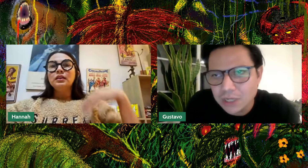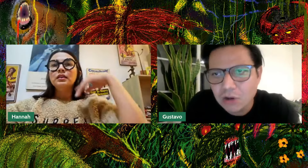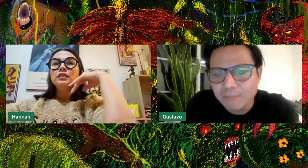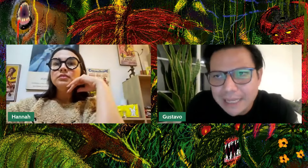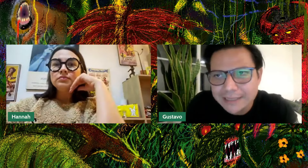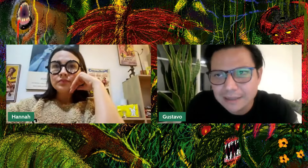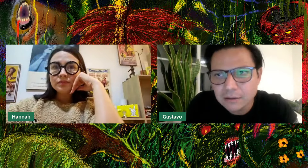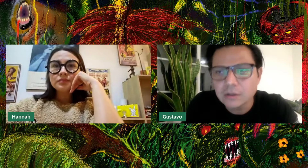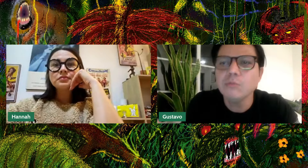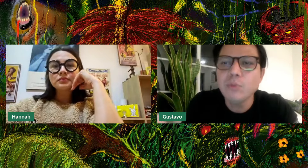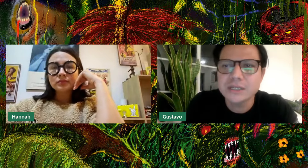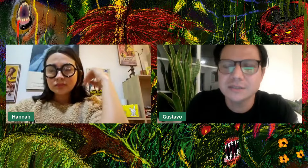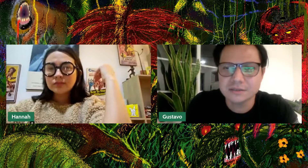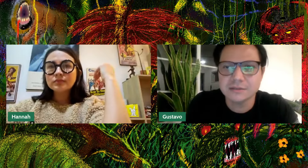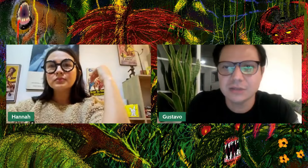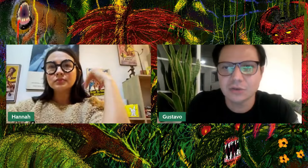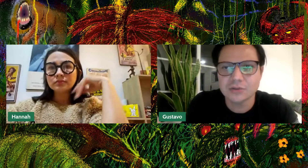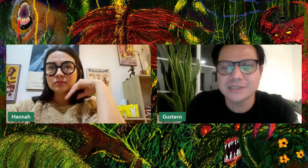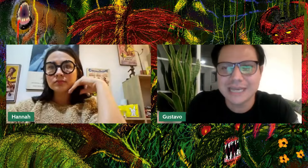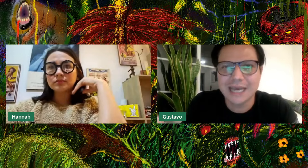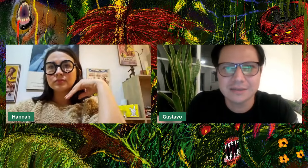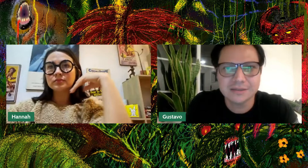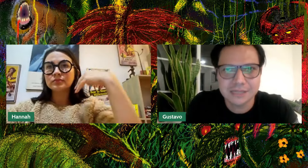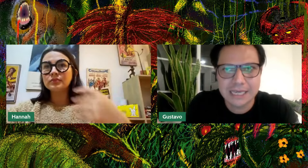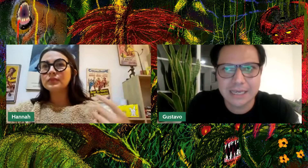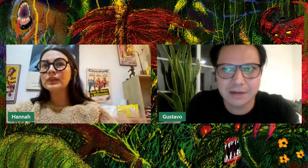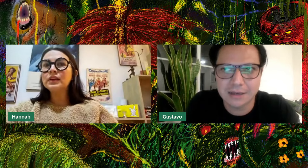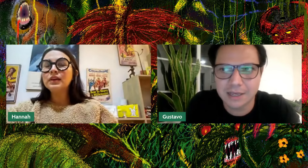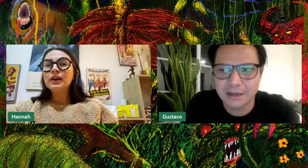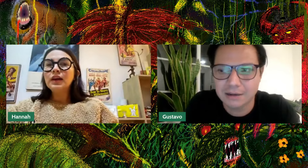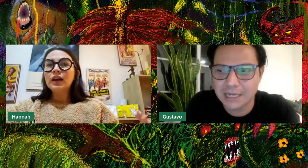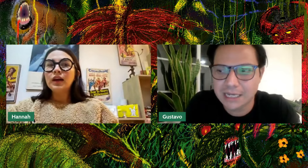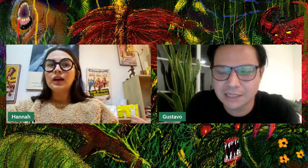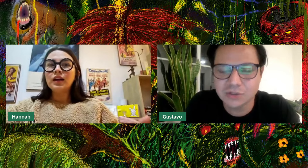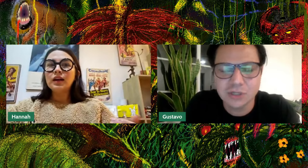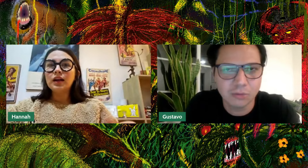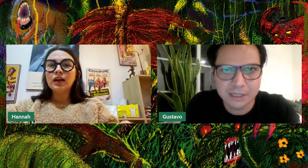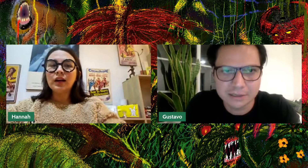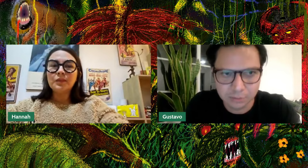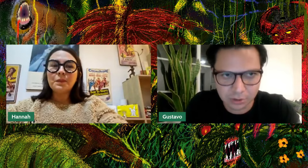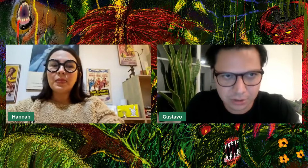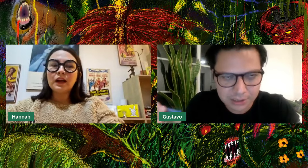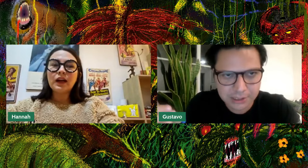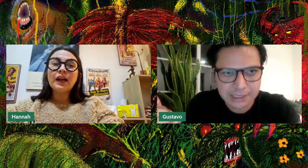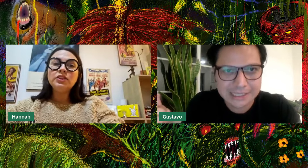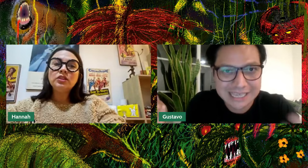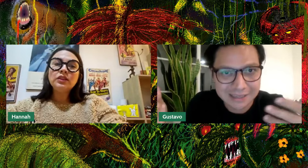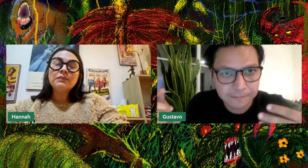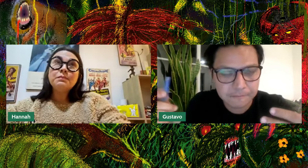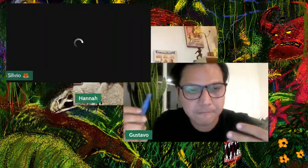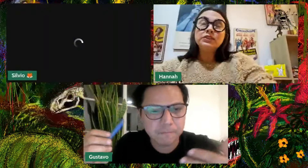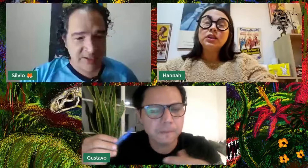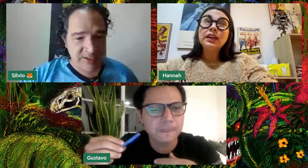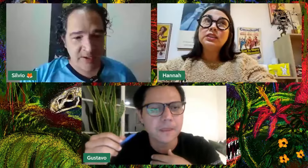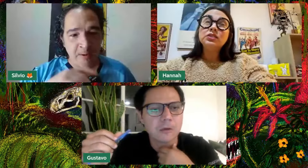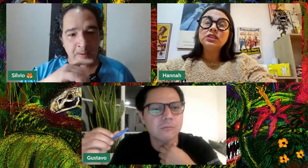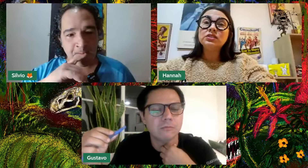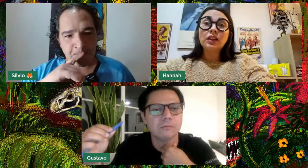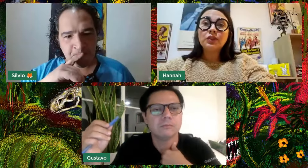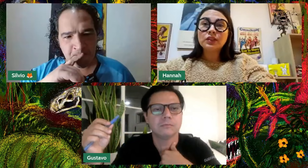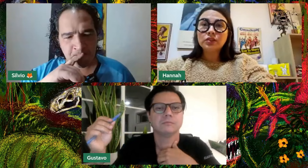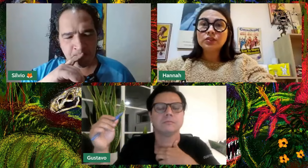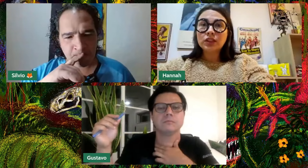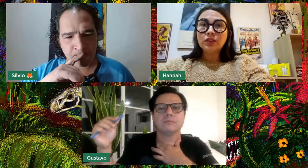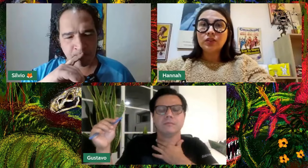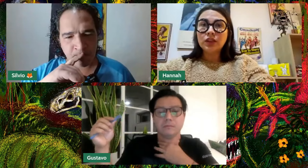estudias la historia completa, pues entonces caes en exceso y en dogmatismo, ¿no? Ahí yo lo que pienso de eso, y